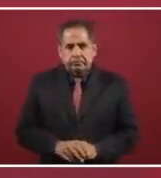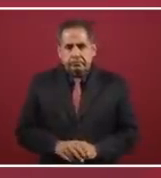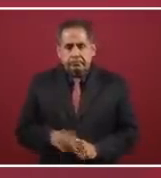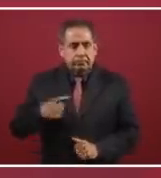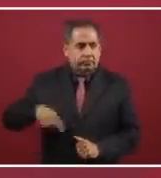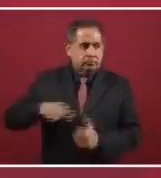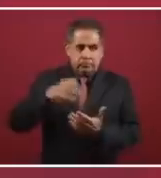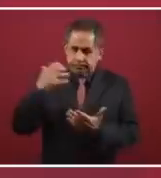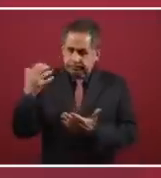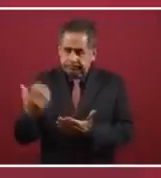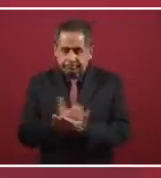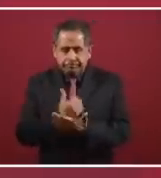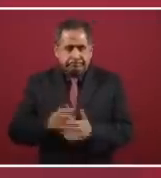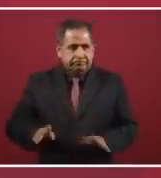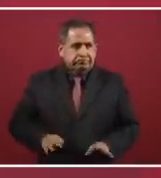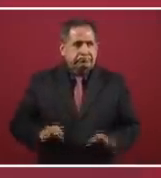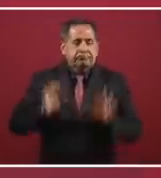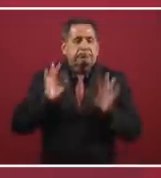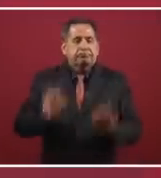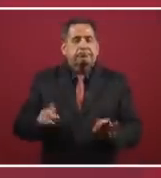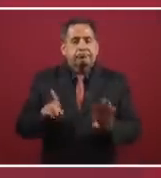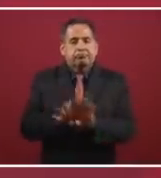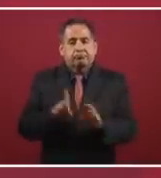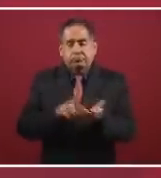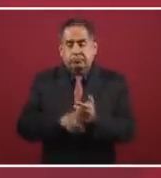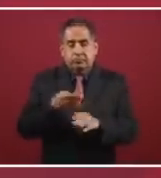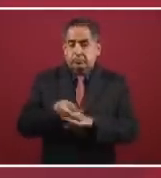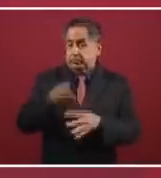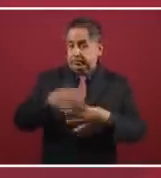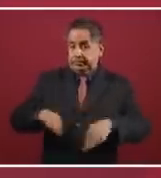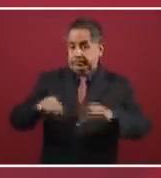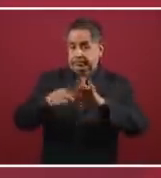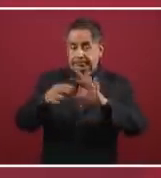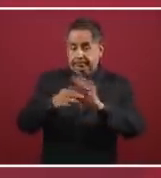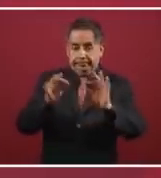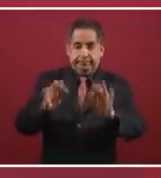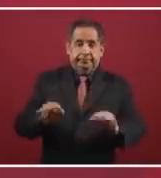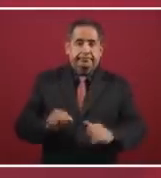Ganamos también, y esto es muy importante,